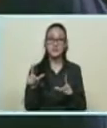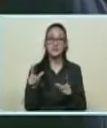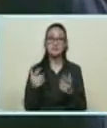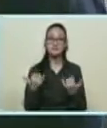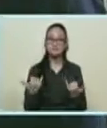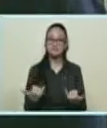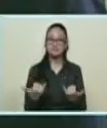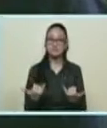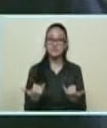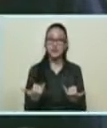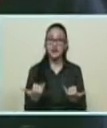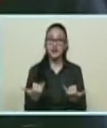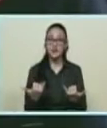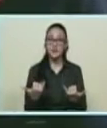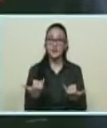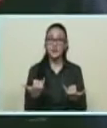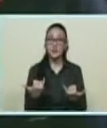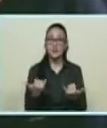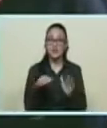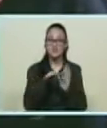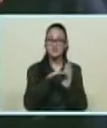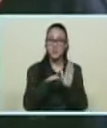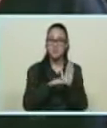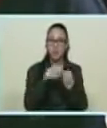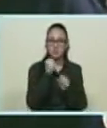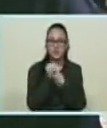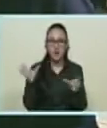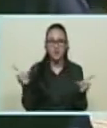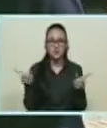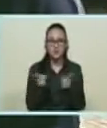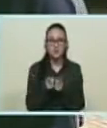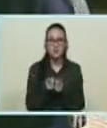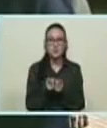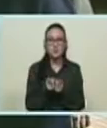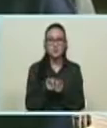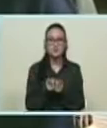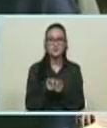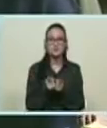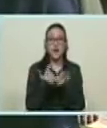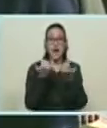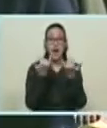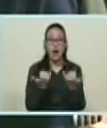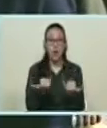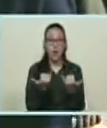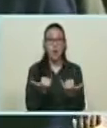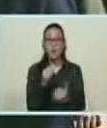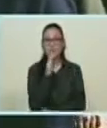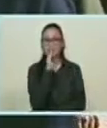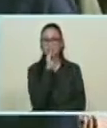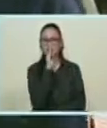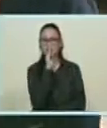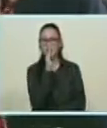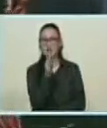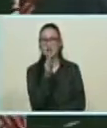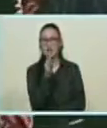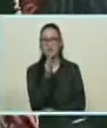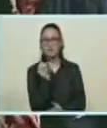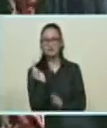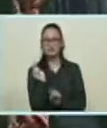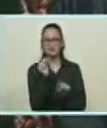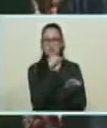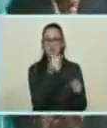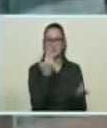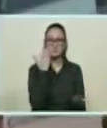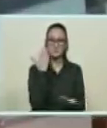por redondeado esta fase del trabajo y nos dirigimos directo al SEC. Vamos adelante,